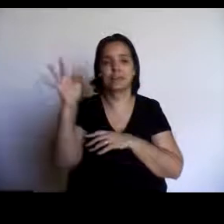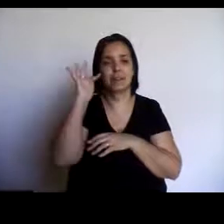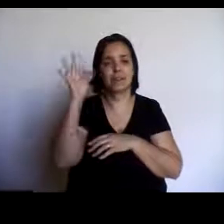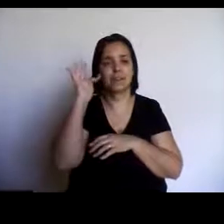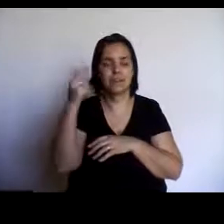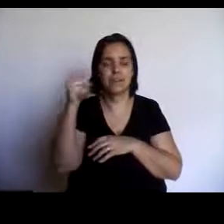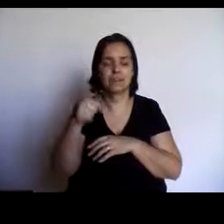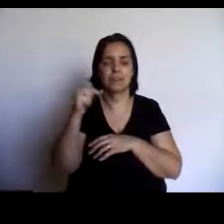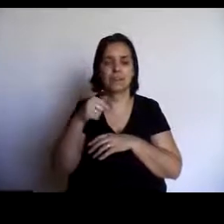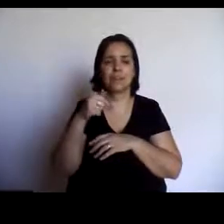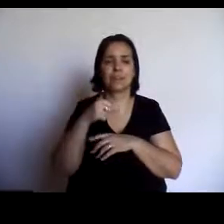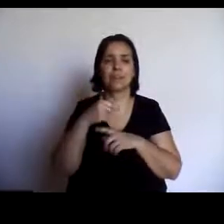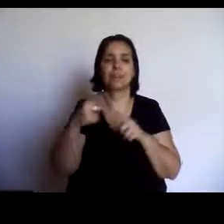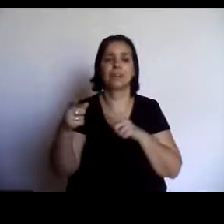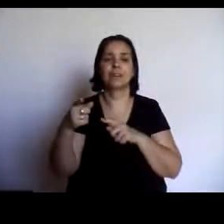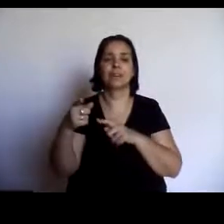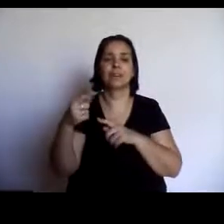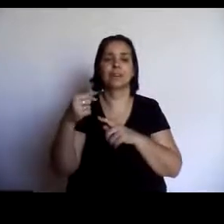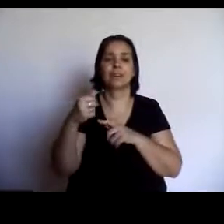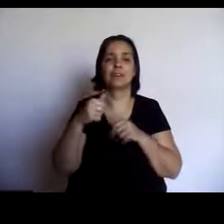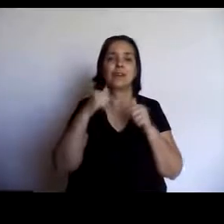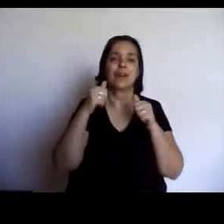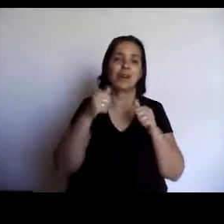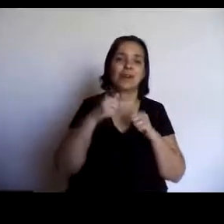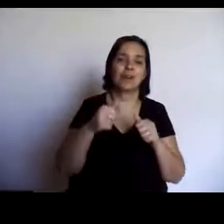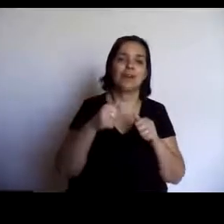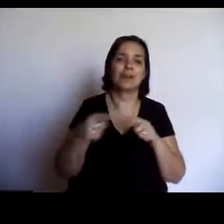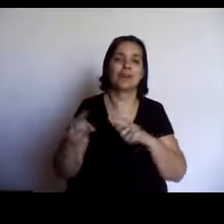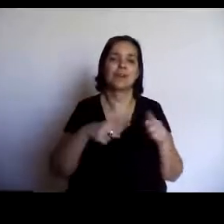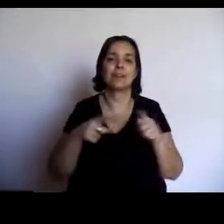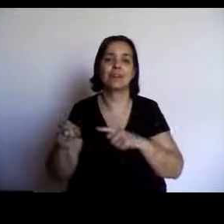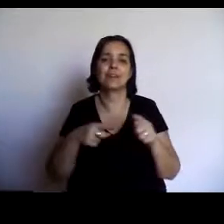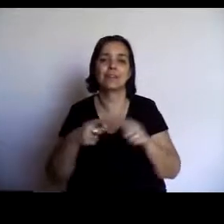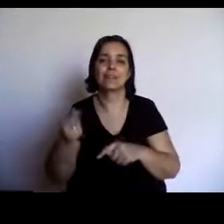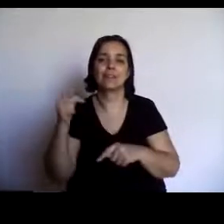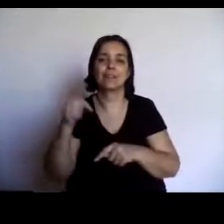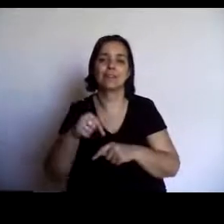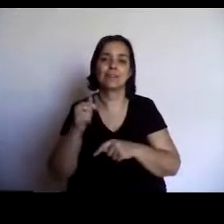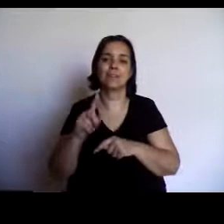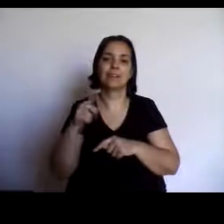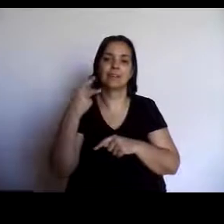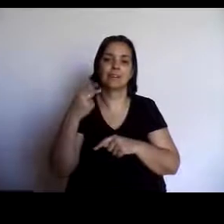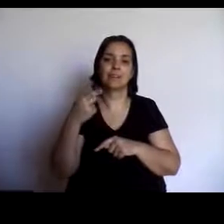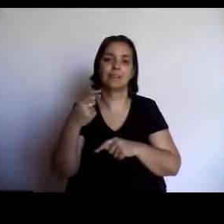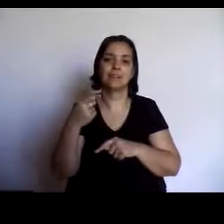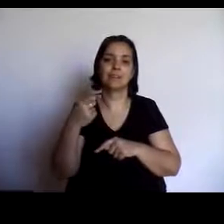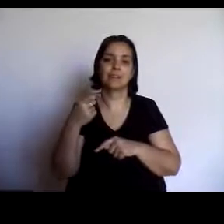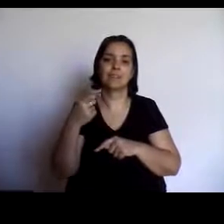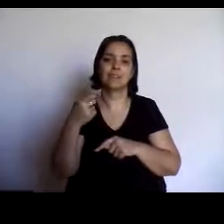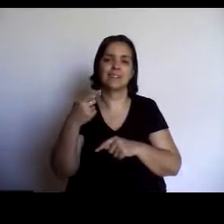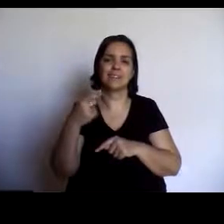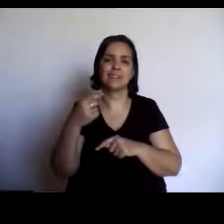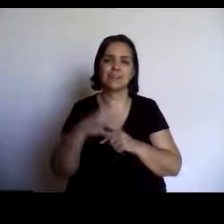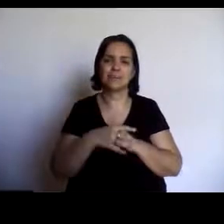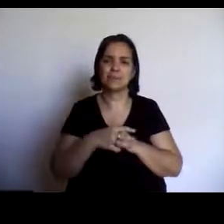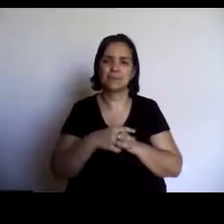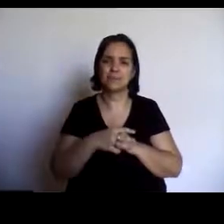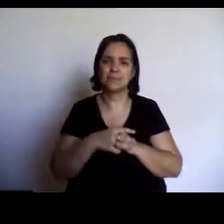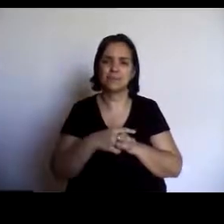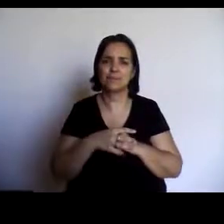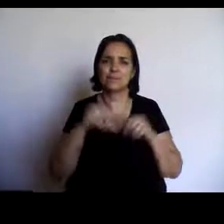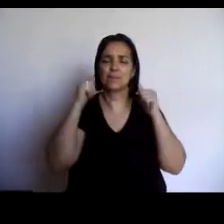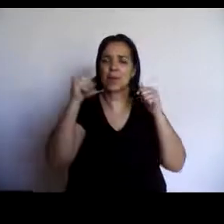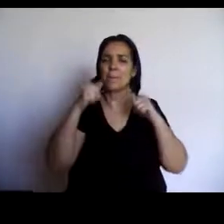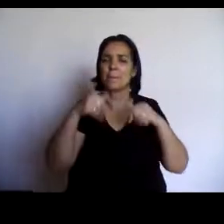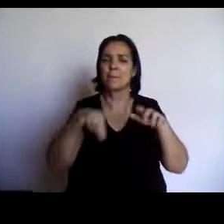Administración y Dirección de Empresas y graduada en Derecho, cursando un año de sus estudios en la Universidad de PEX, en Hungría, máster